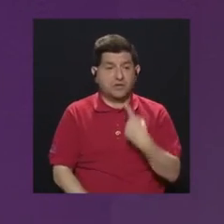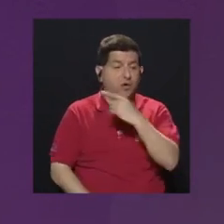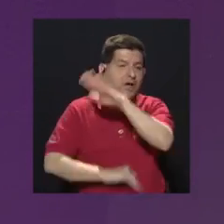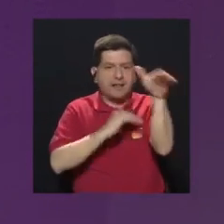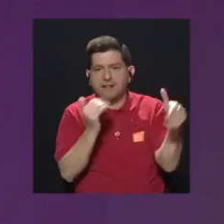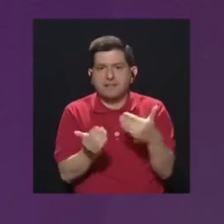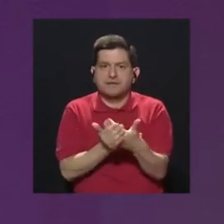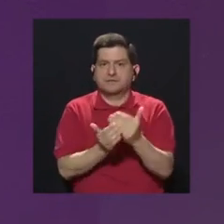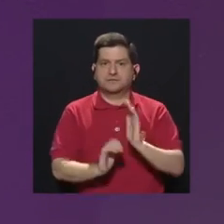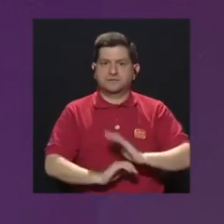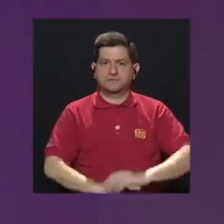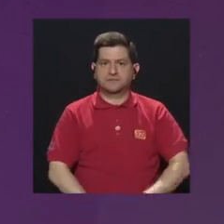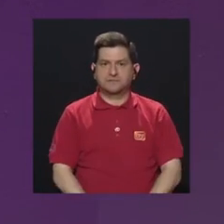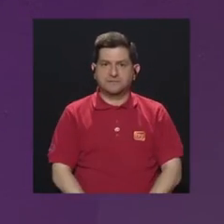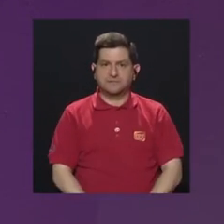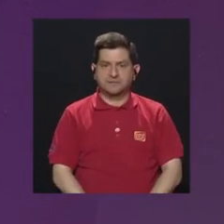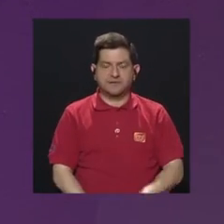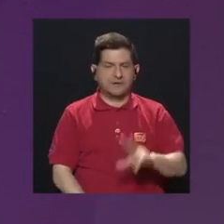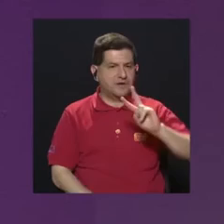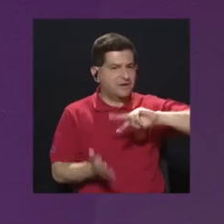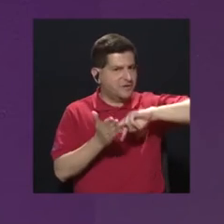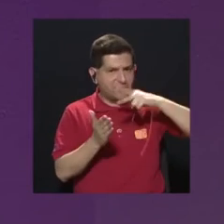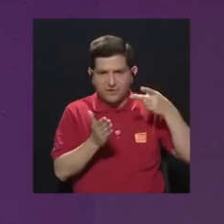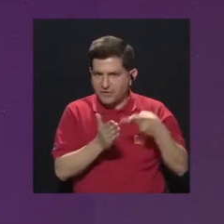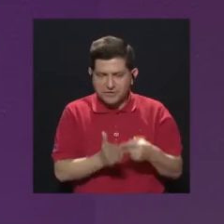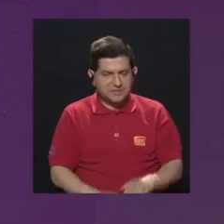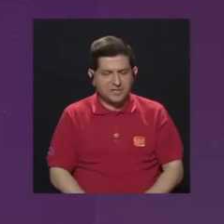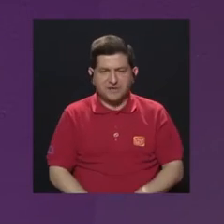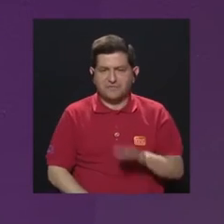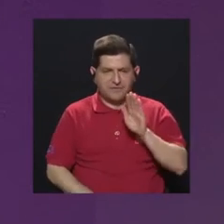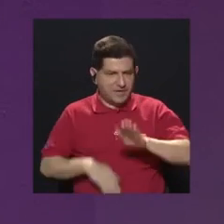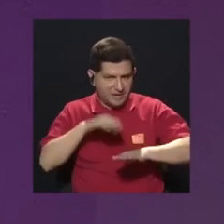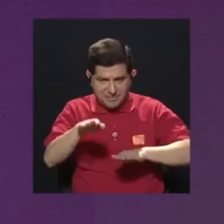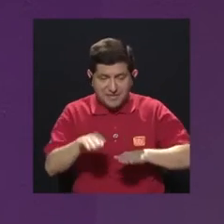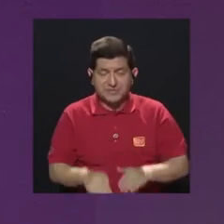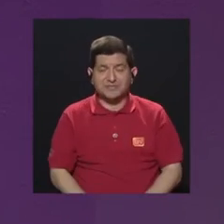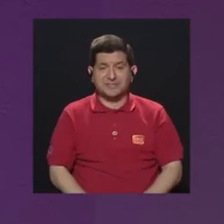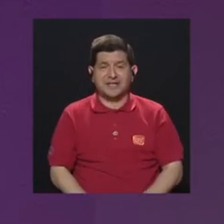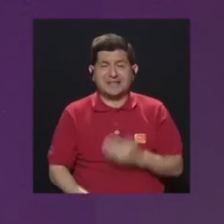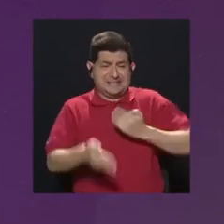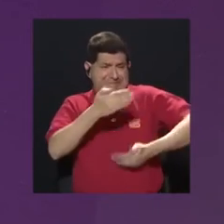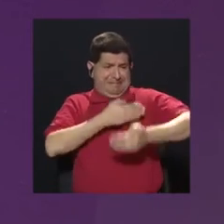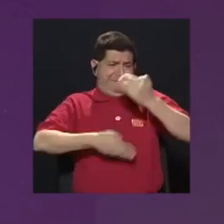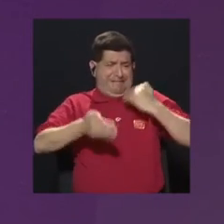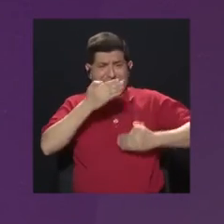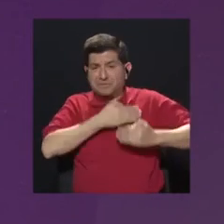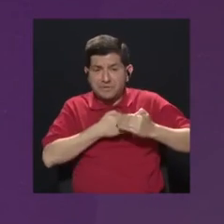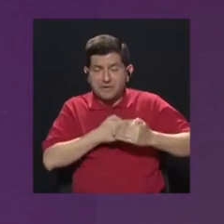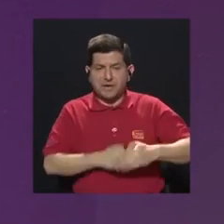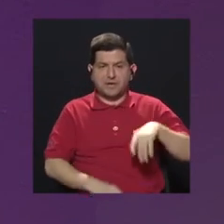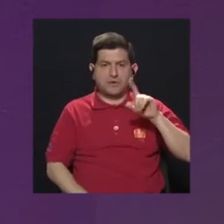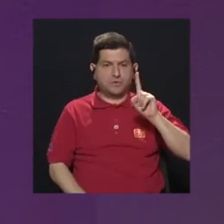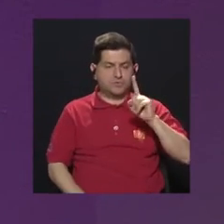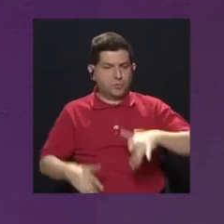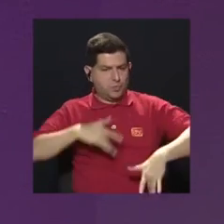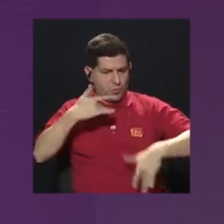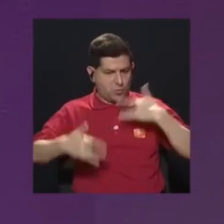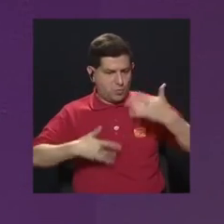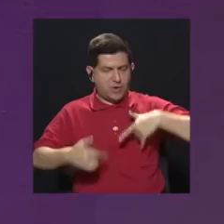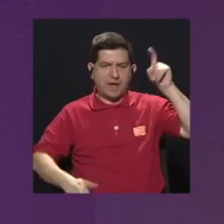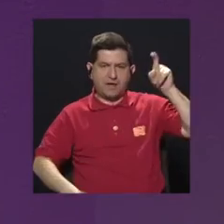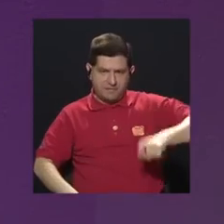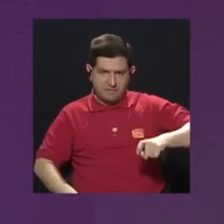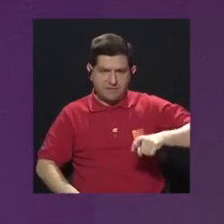todos pues estamos no dando pasos sino pegando carreras y atrás tiene que haber una sensibilización para